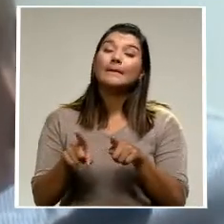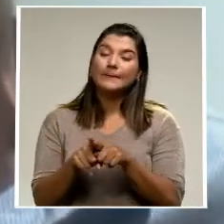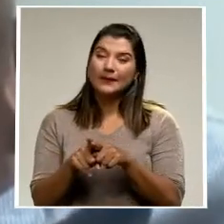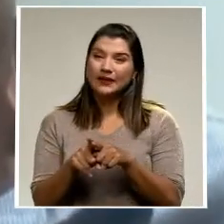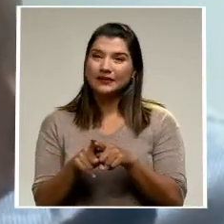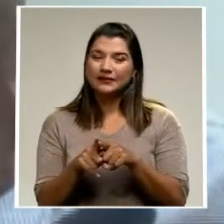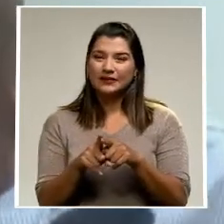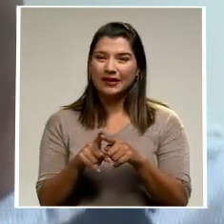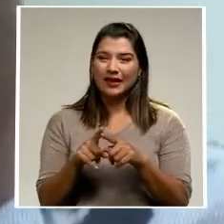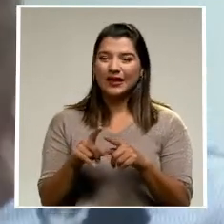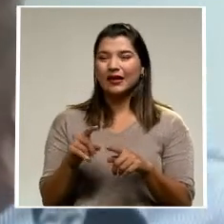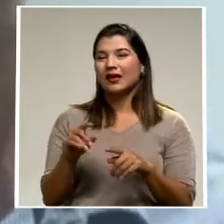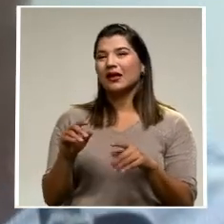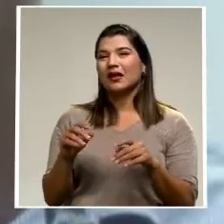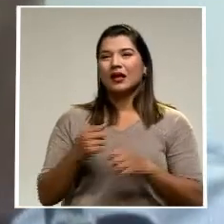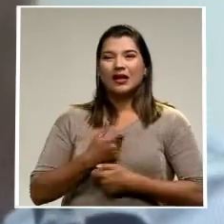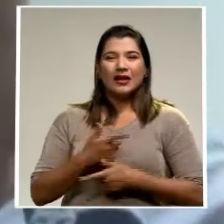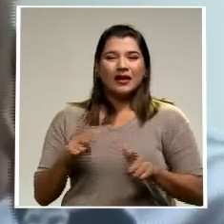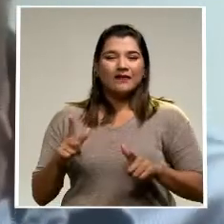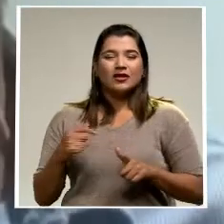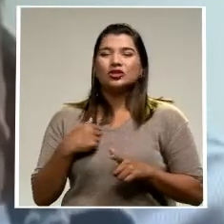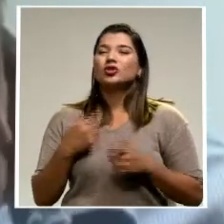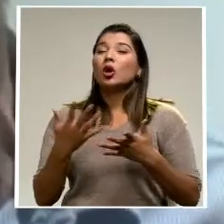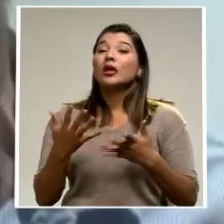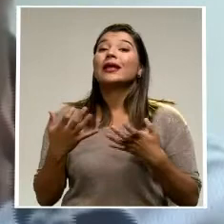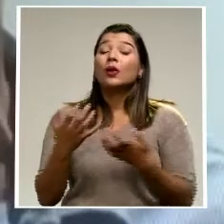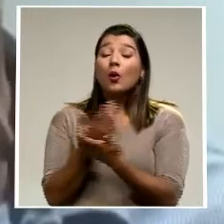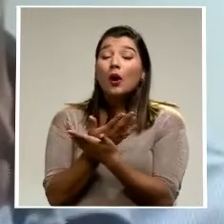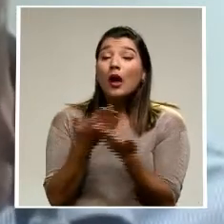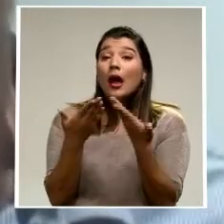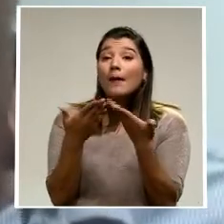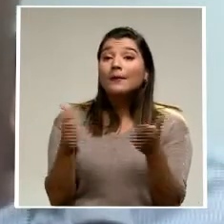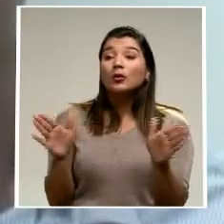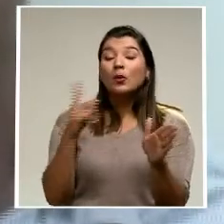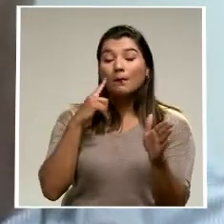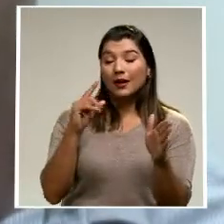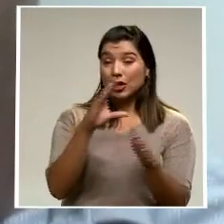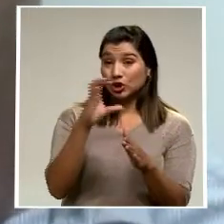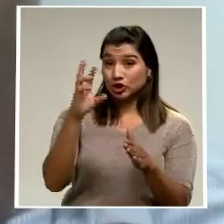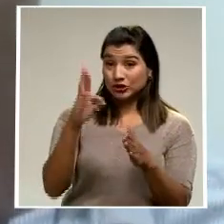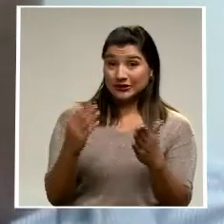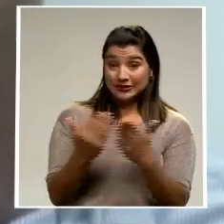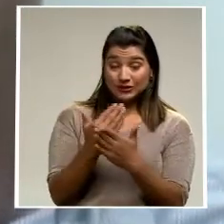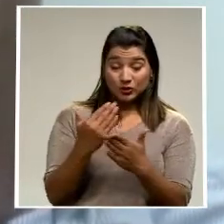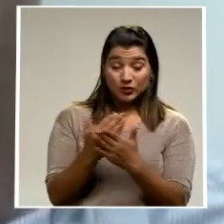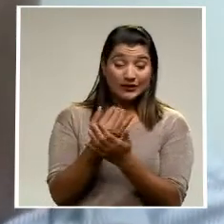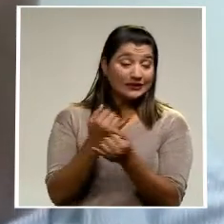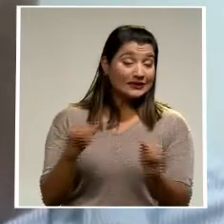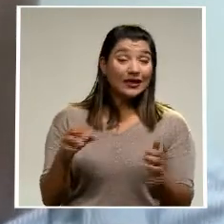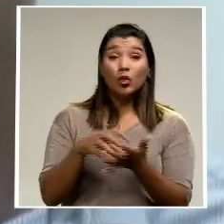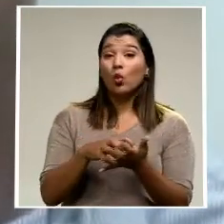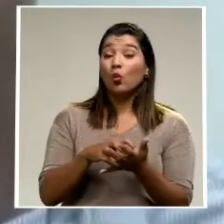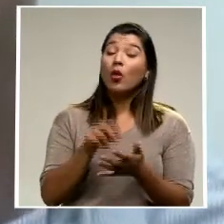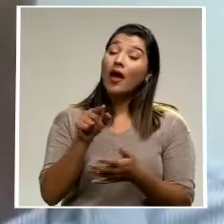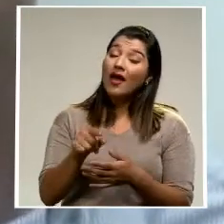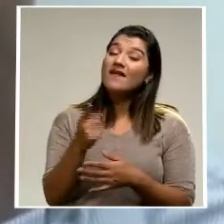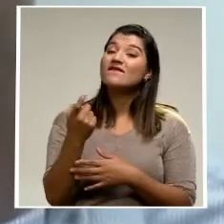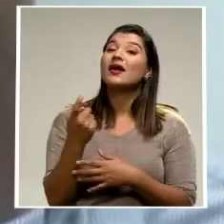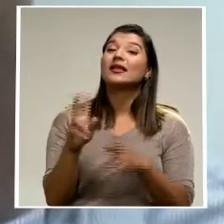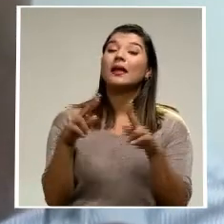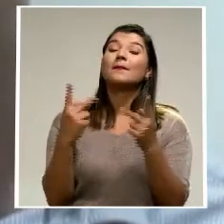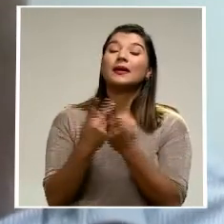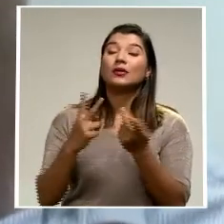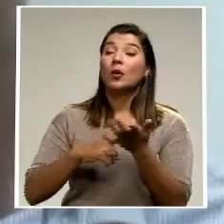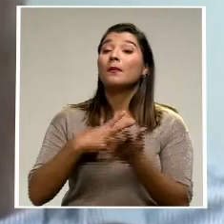del país y una apertura, digamos, a la Costa Rica moderna, sin duda alguna le está haciendo falta al Partido de Liberación